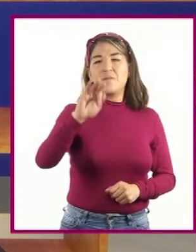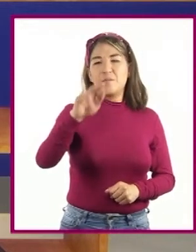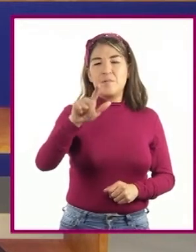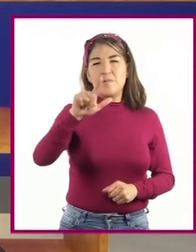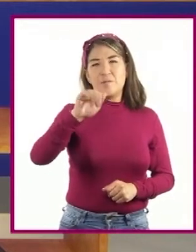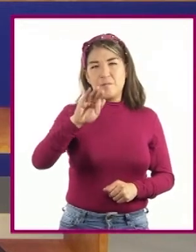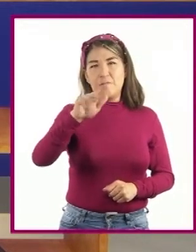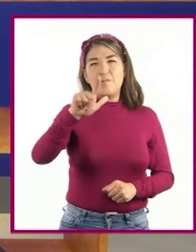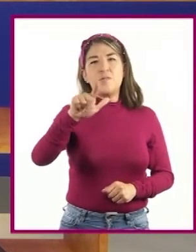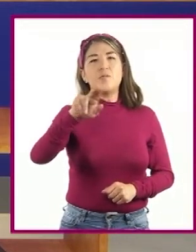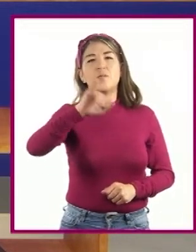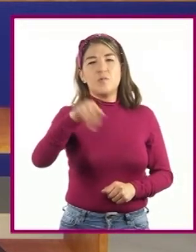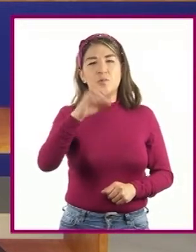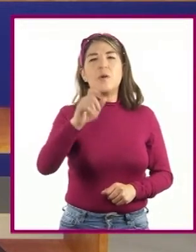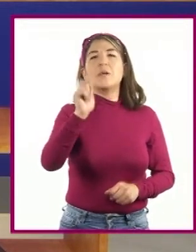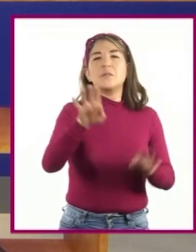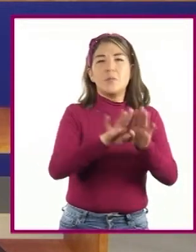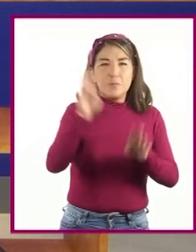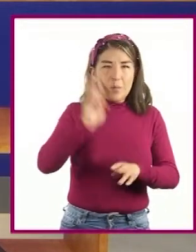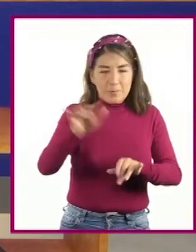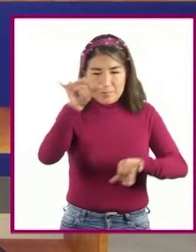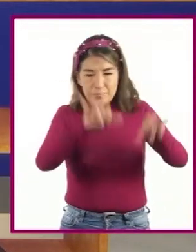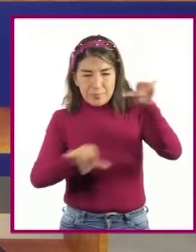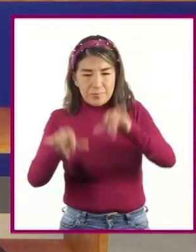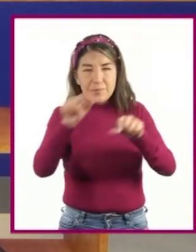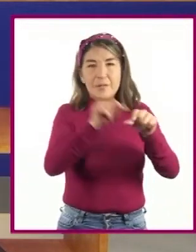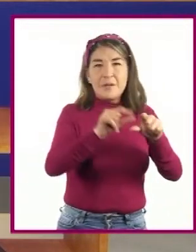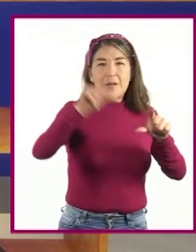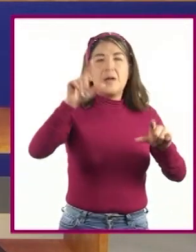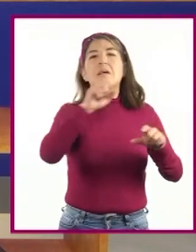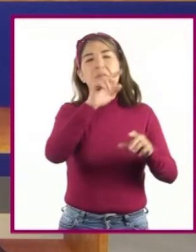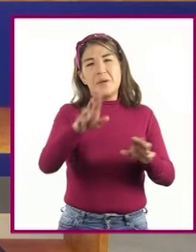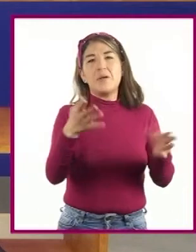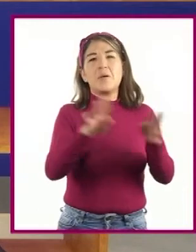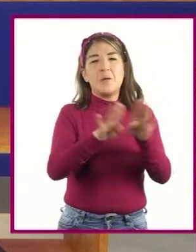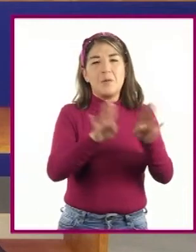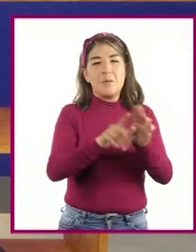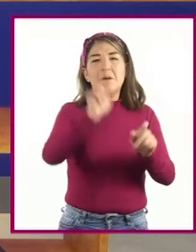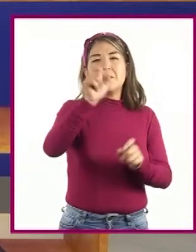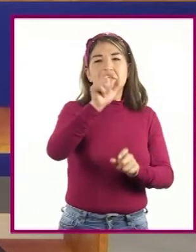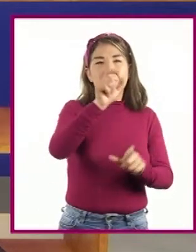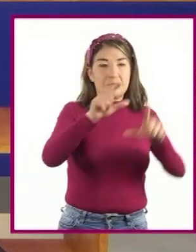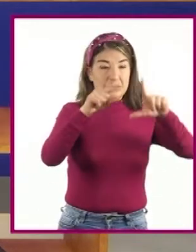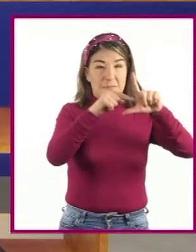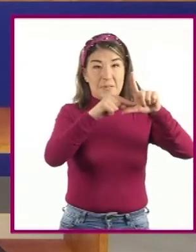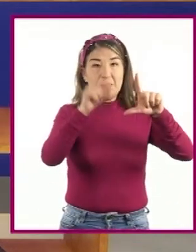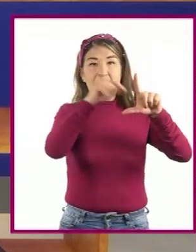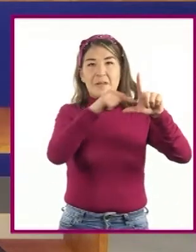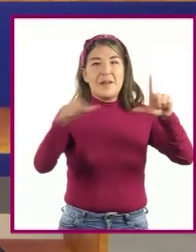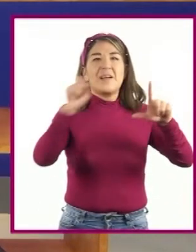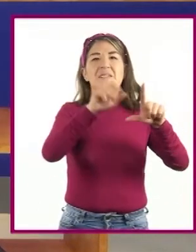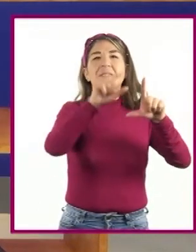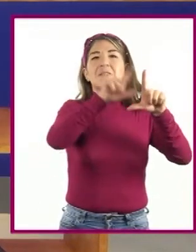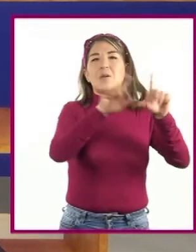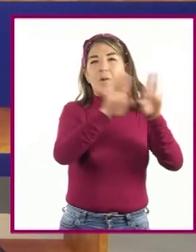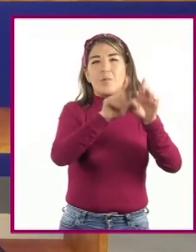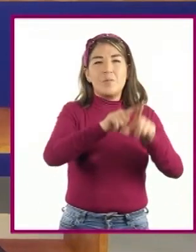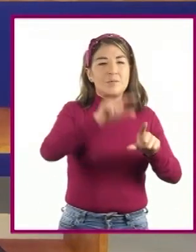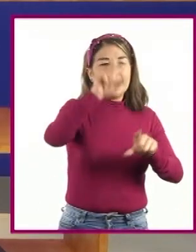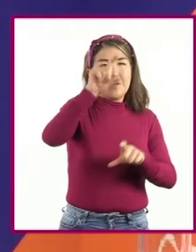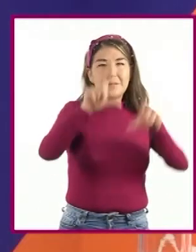proceso del experimento, o bien una gráfica de barras donde se observa el pH al combinar las